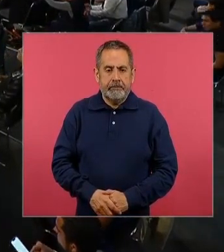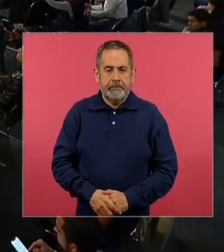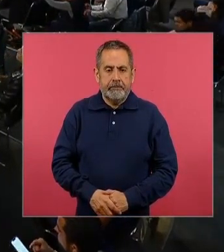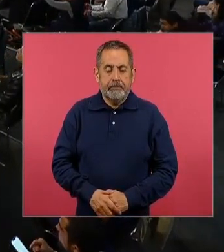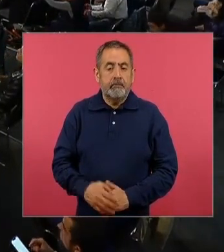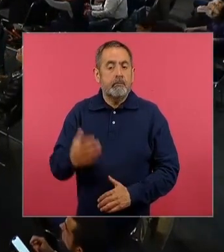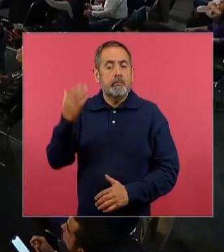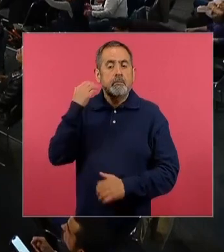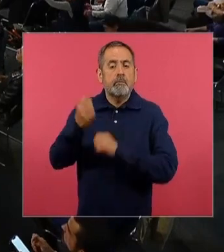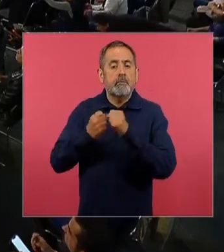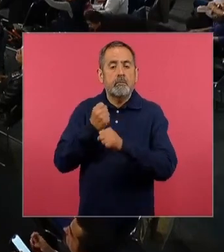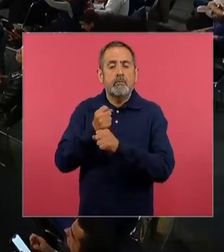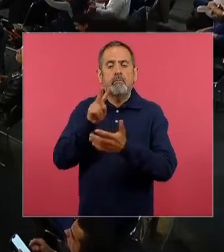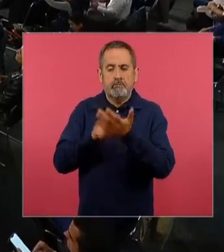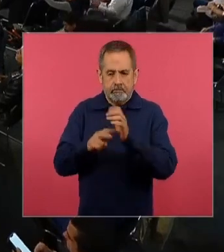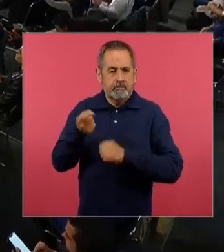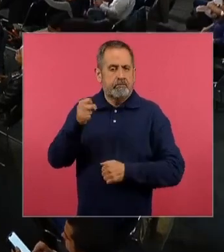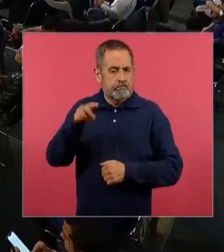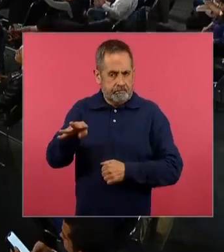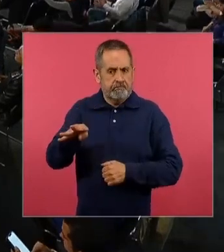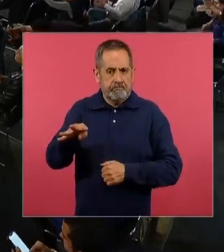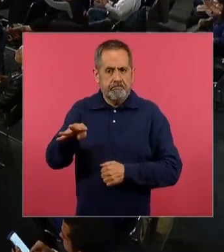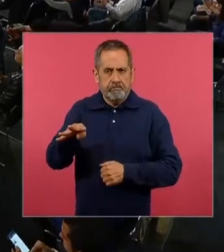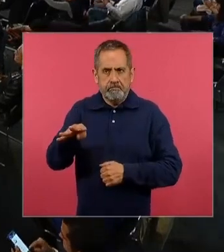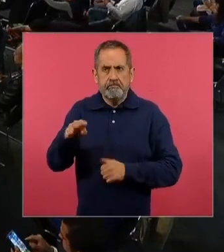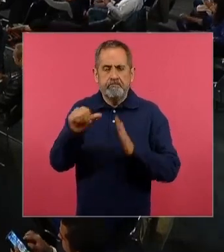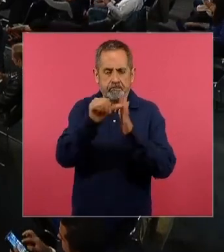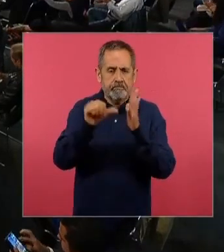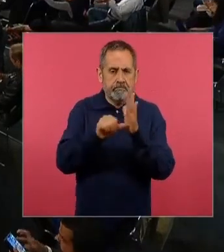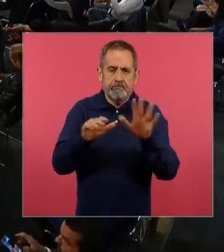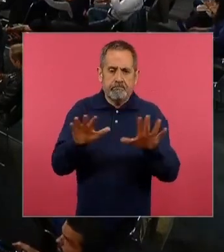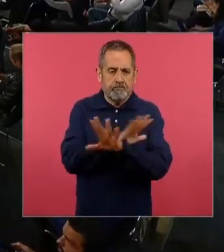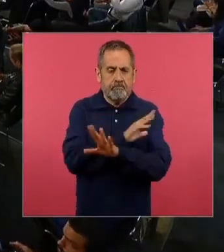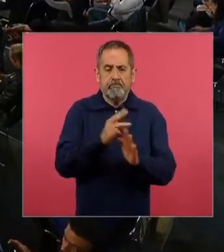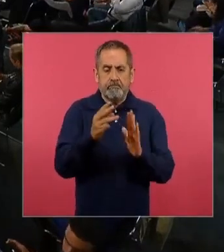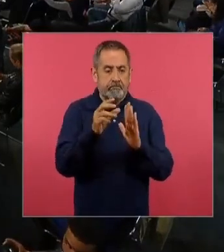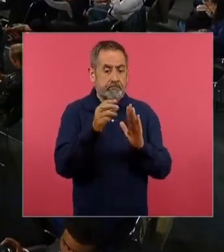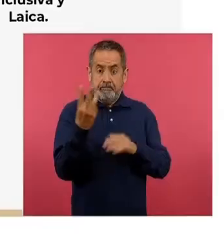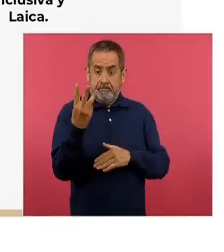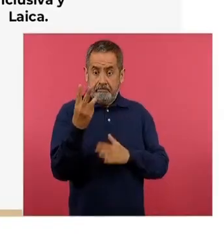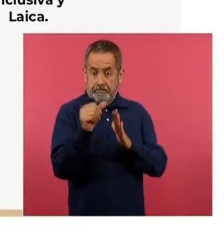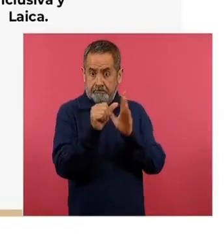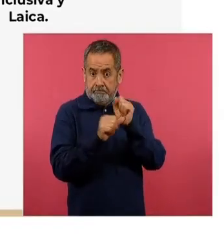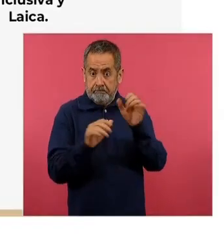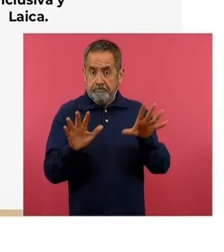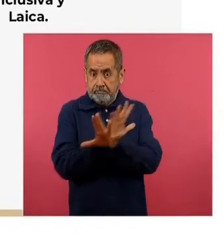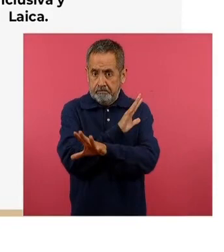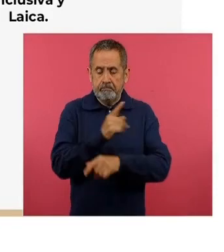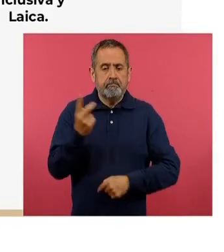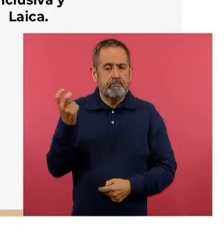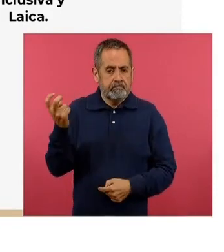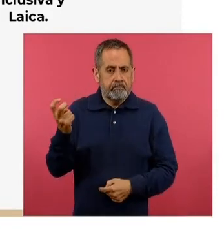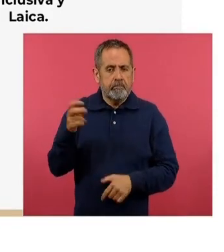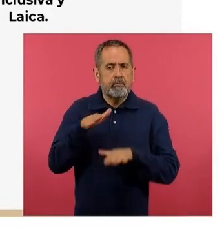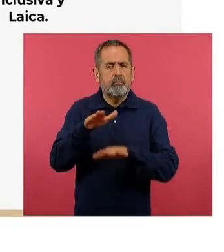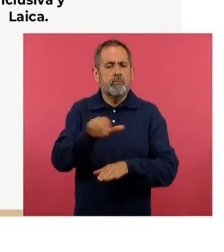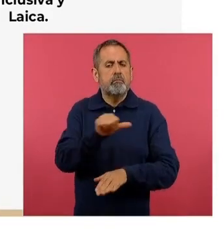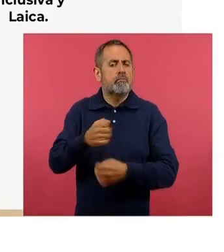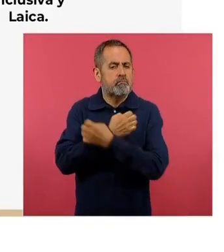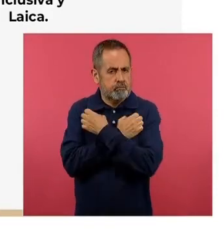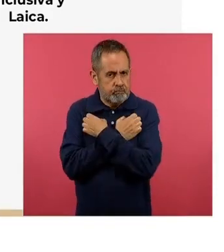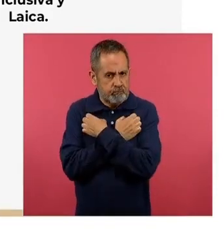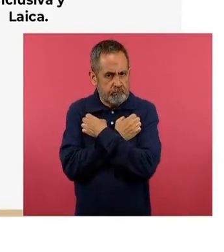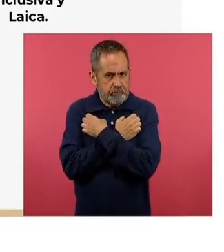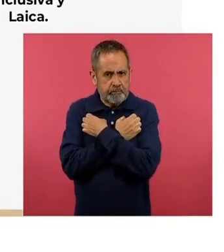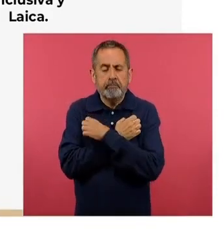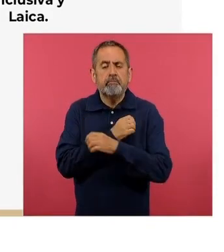En 2019 se reformó el artículo tercero de la Constitución de referente a la educación, y es